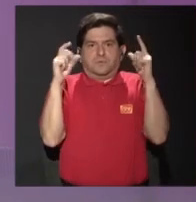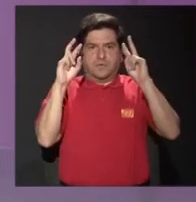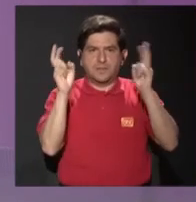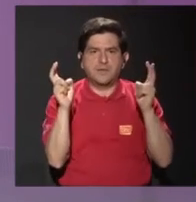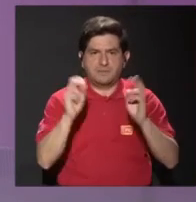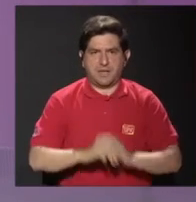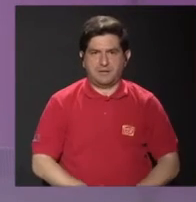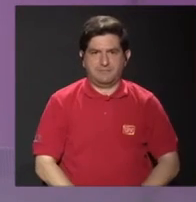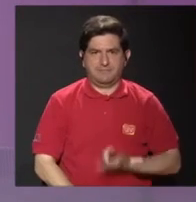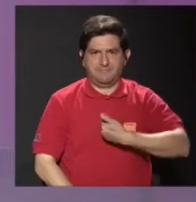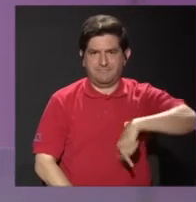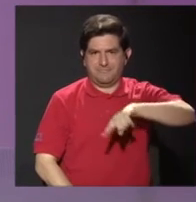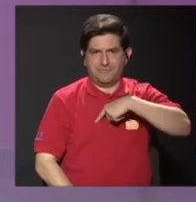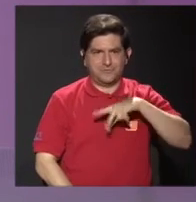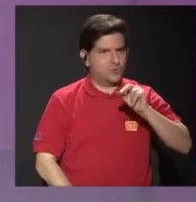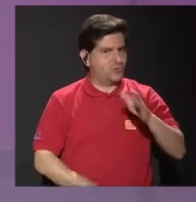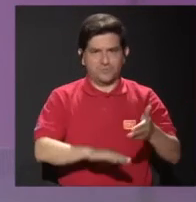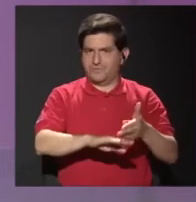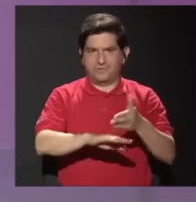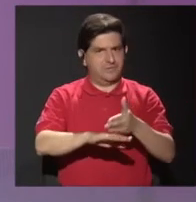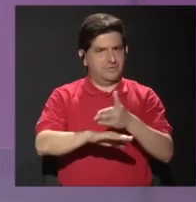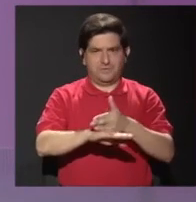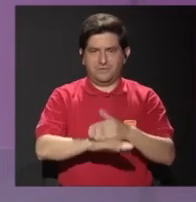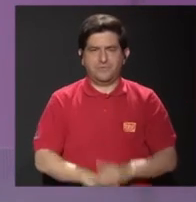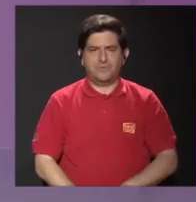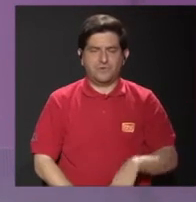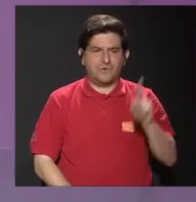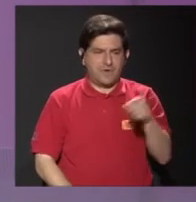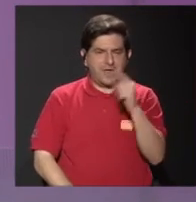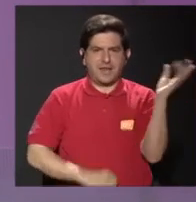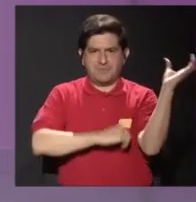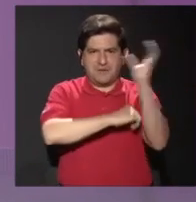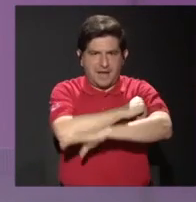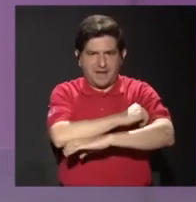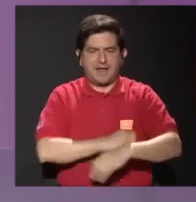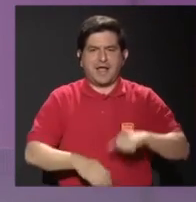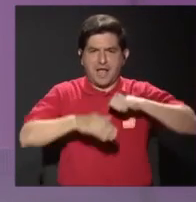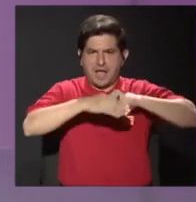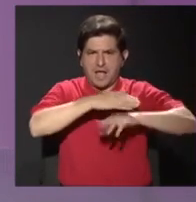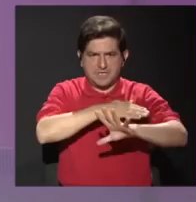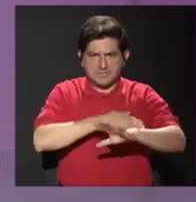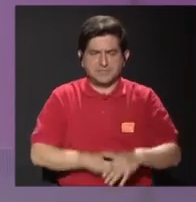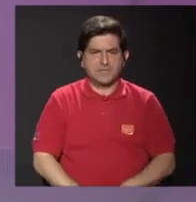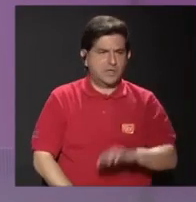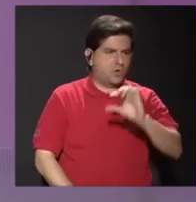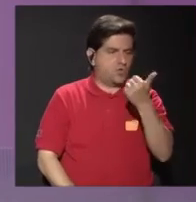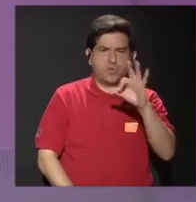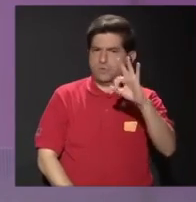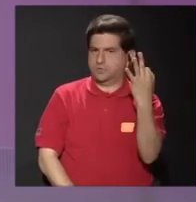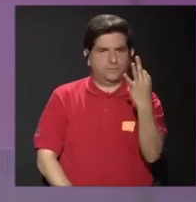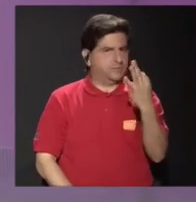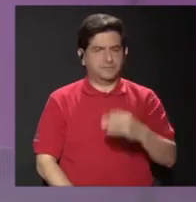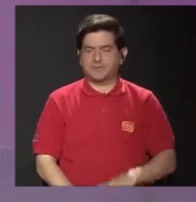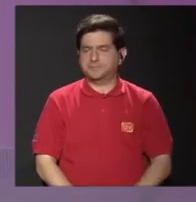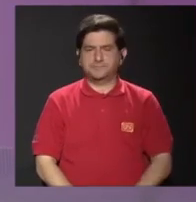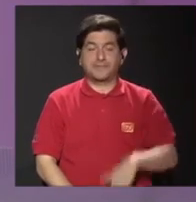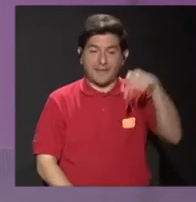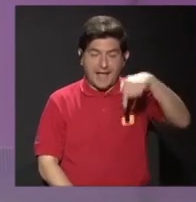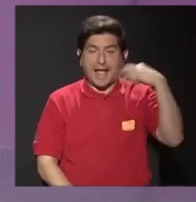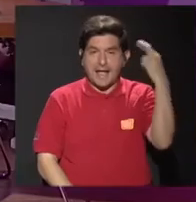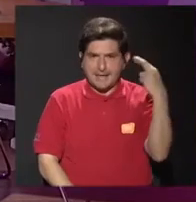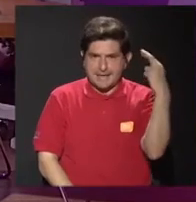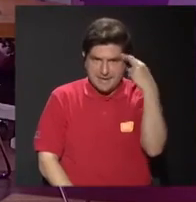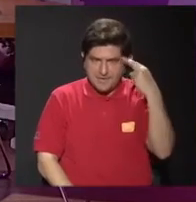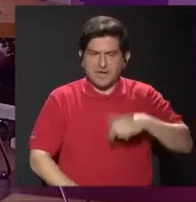esto nosotros no hemos avanzado en la despenalización del aborto por ninguna de sus otras causales aquí la